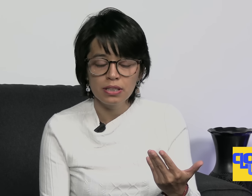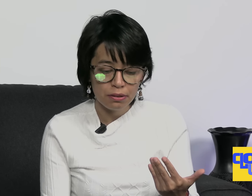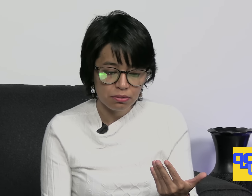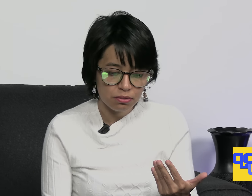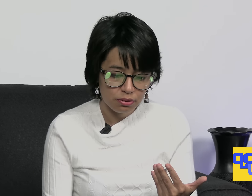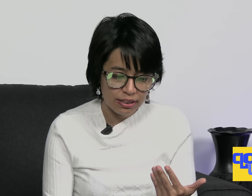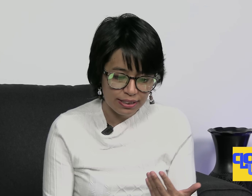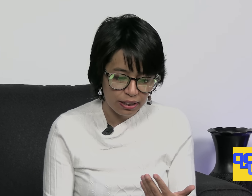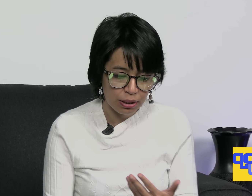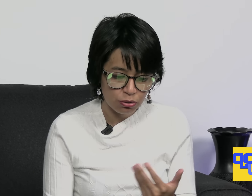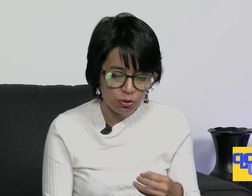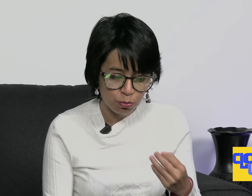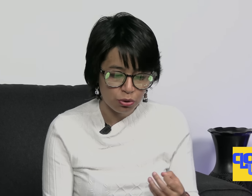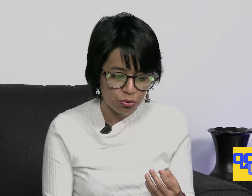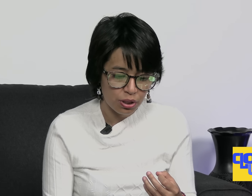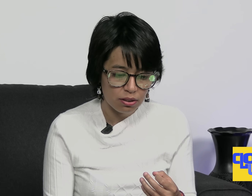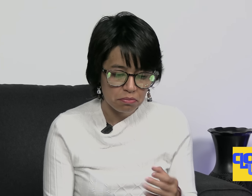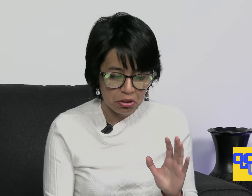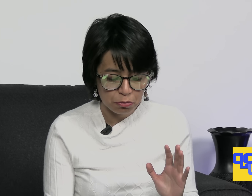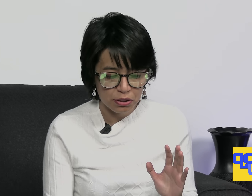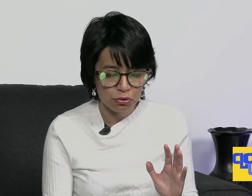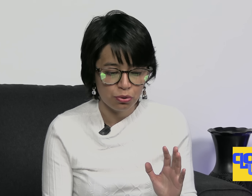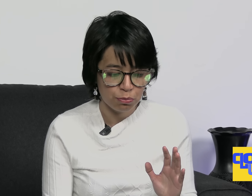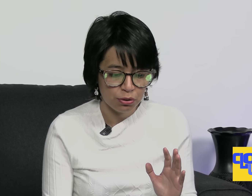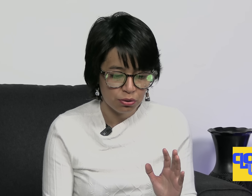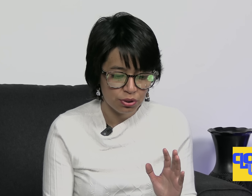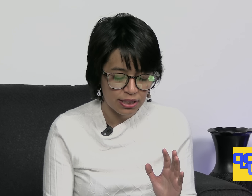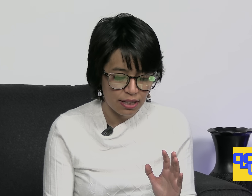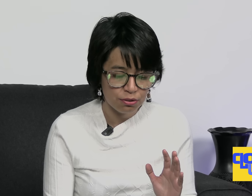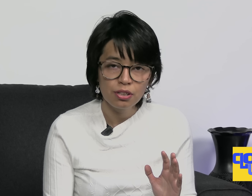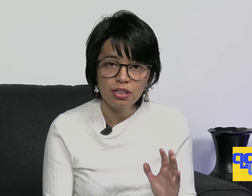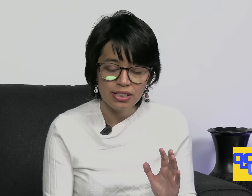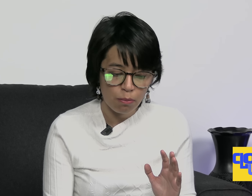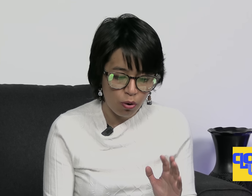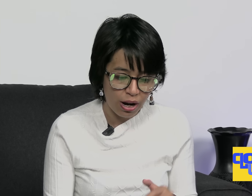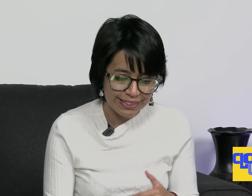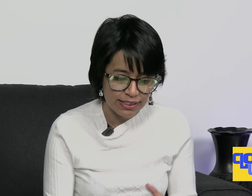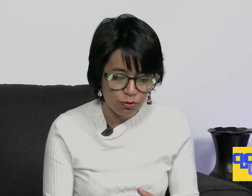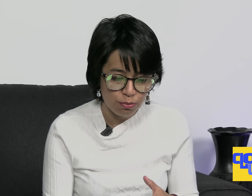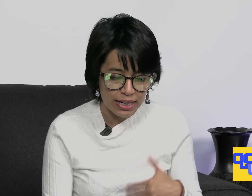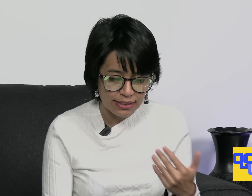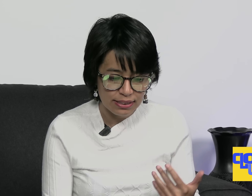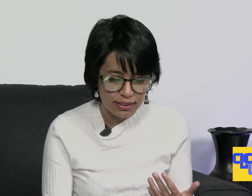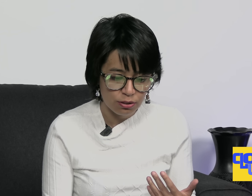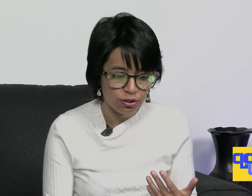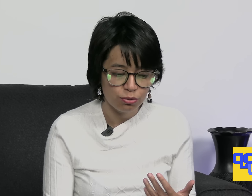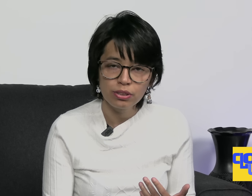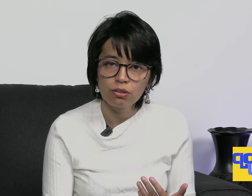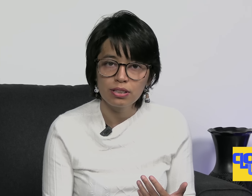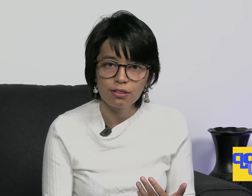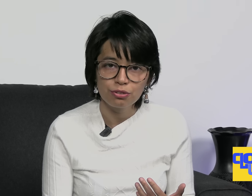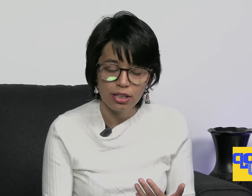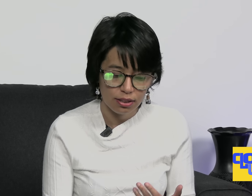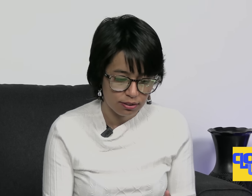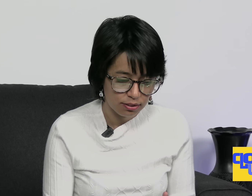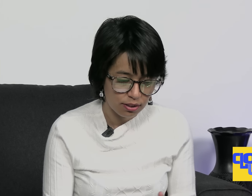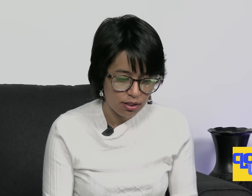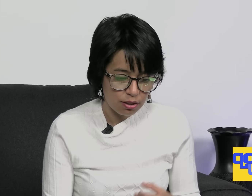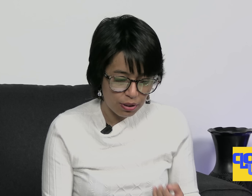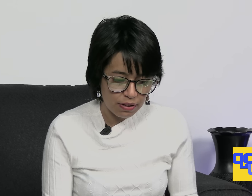nuevo video en el que mantuvo su postura, pero expresó su respeto a sus aliados y llamó a hacer un balance de los resultados de la